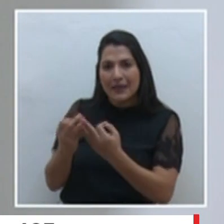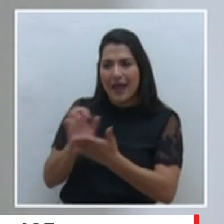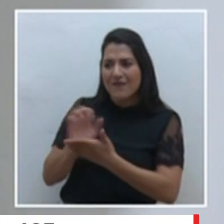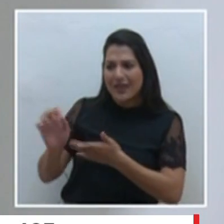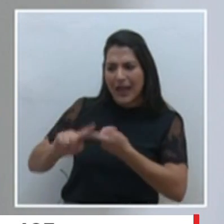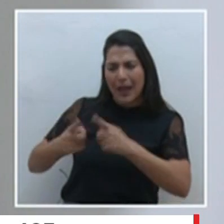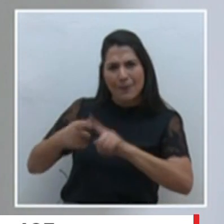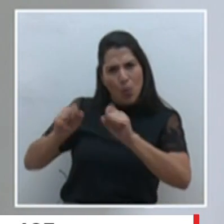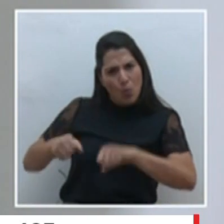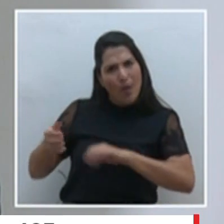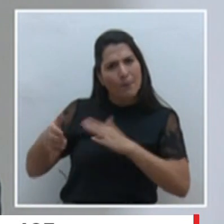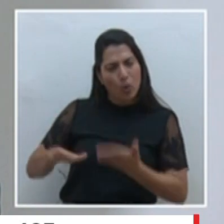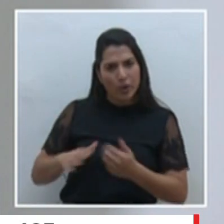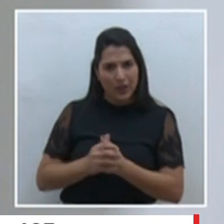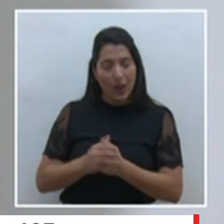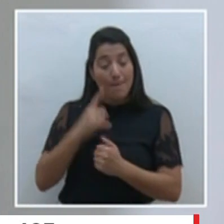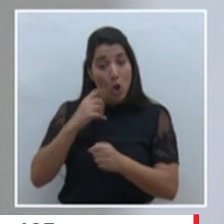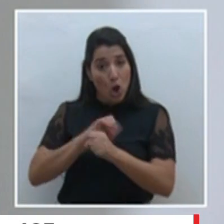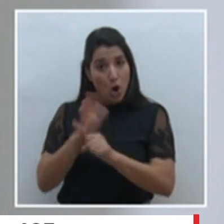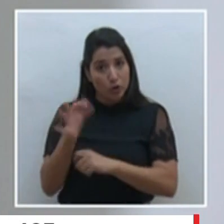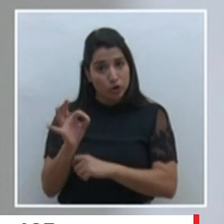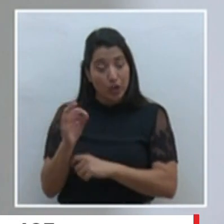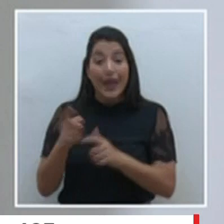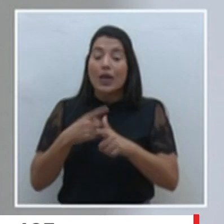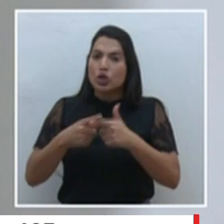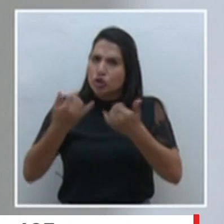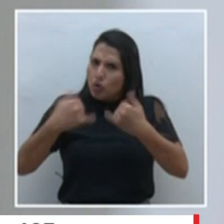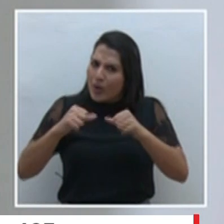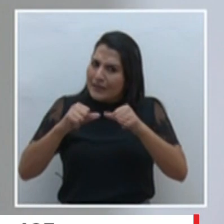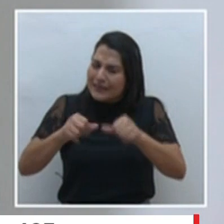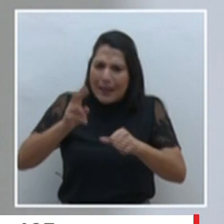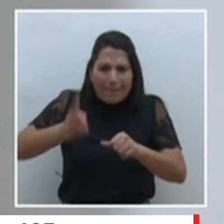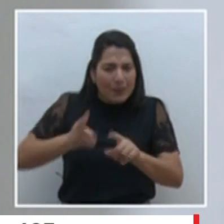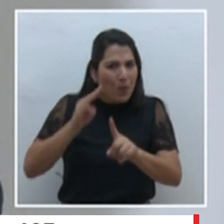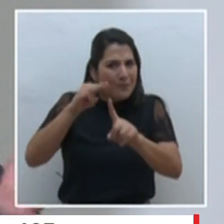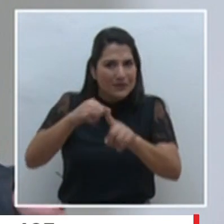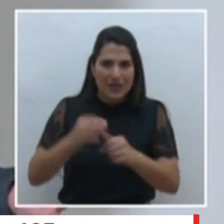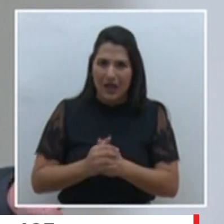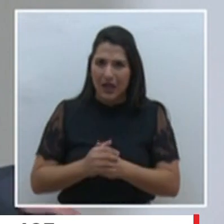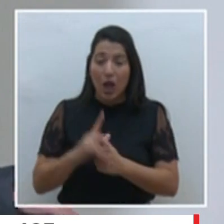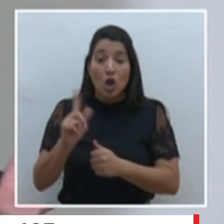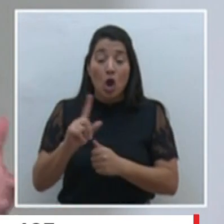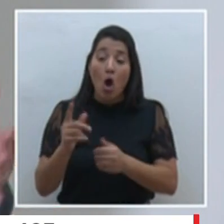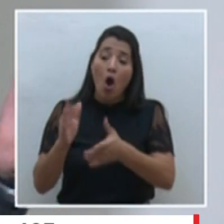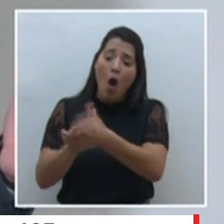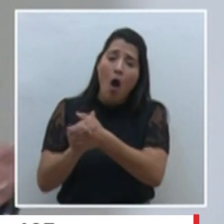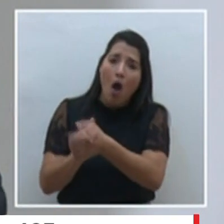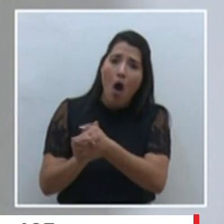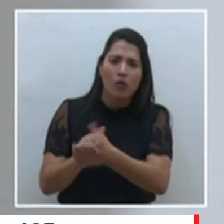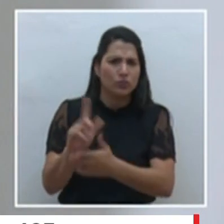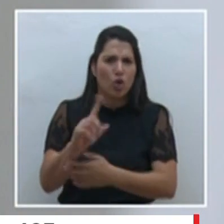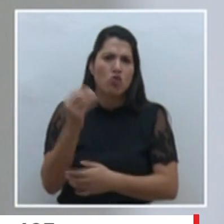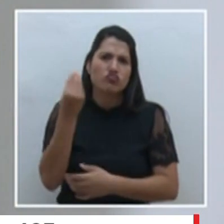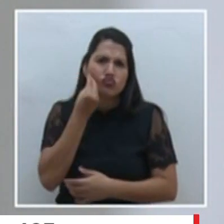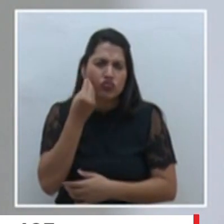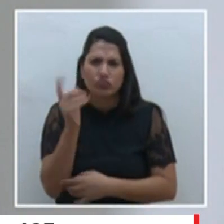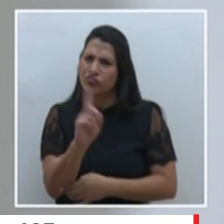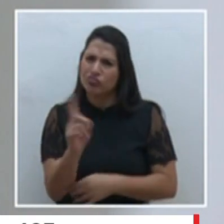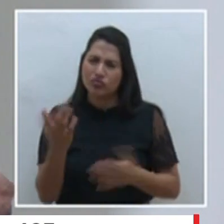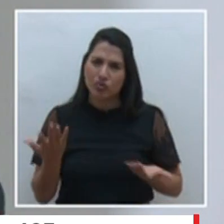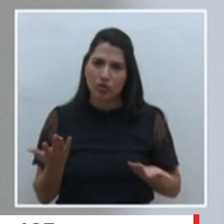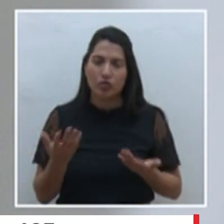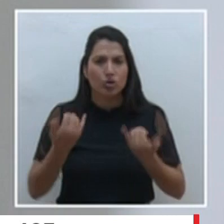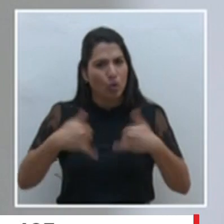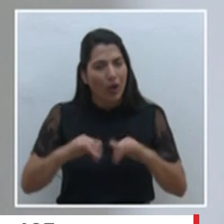fallecer por el COVID-19. Así que ese mensaje sigue estando súper vigente. El hecho de no saludarse con la mano, ¿verdad? No darnos besos. Yo sé